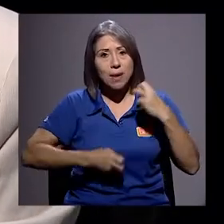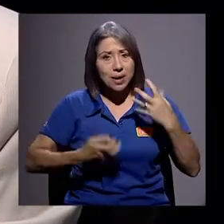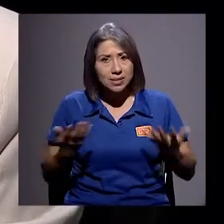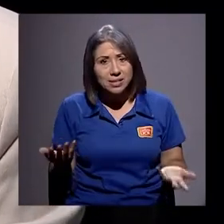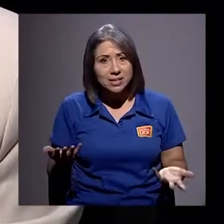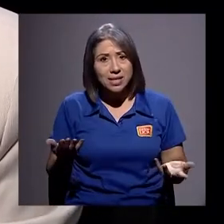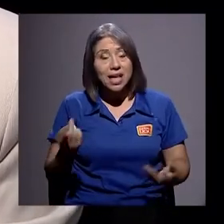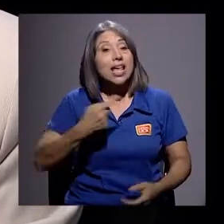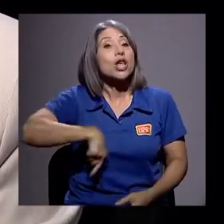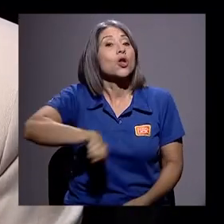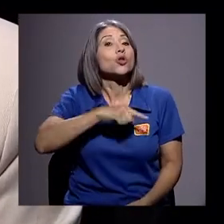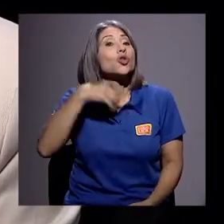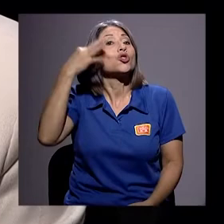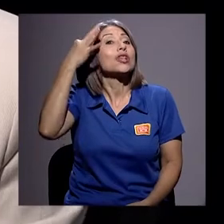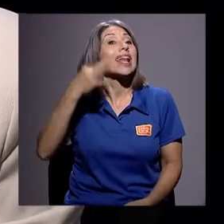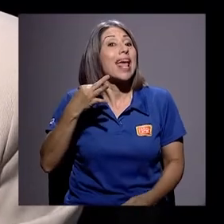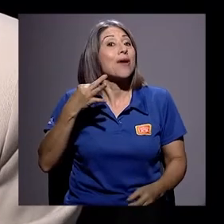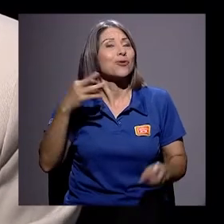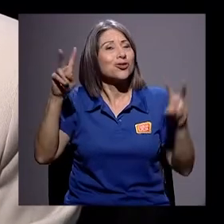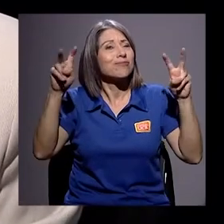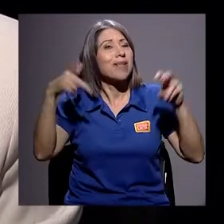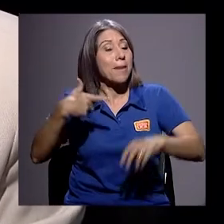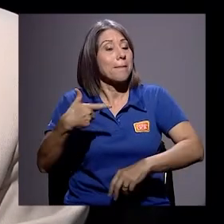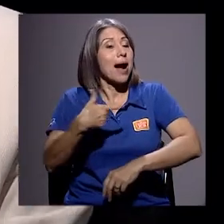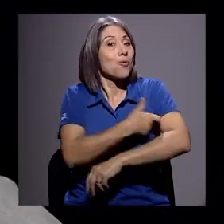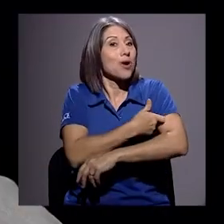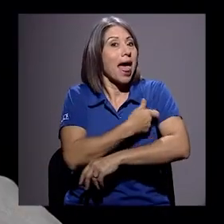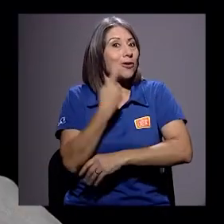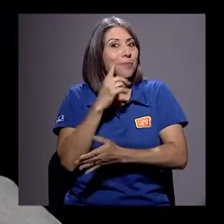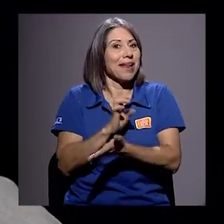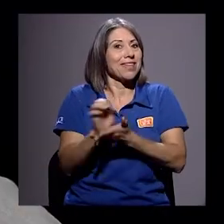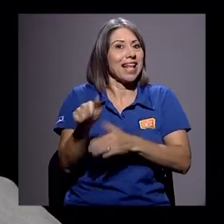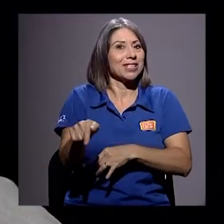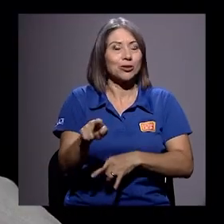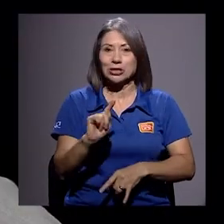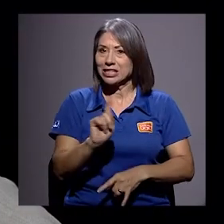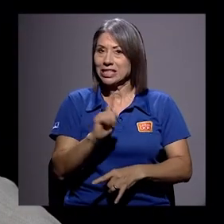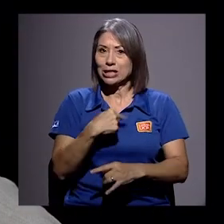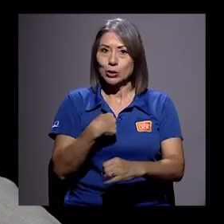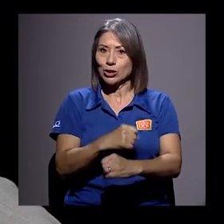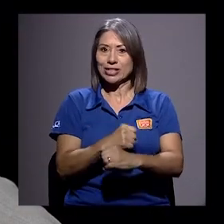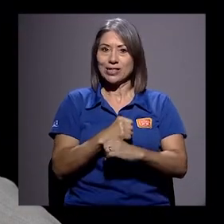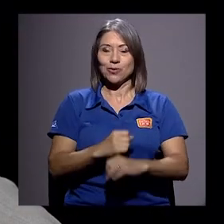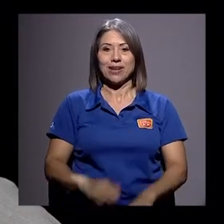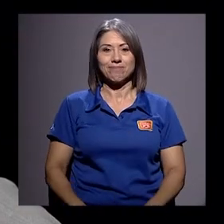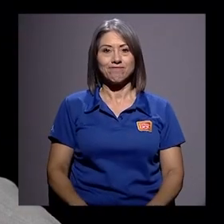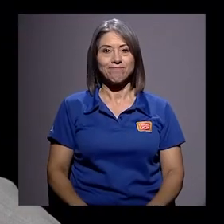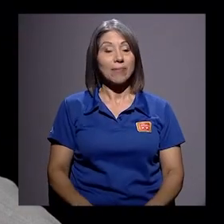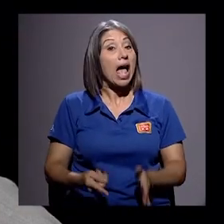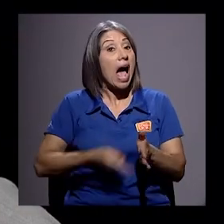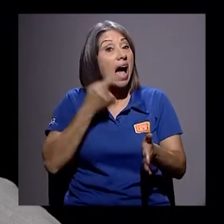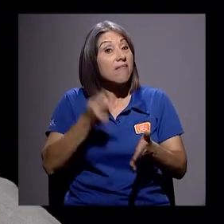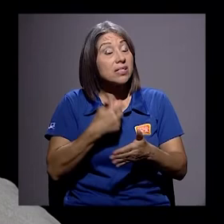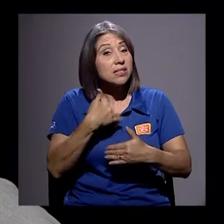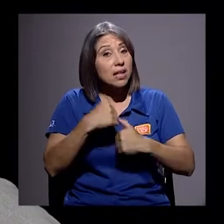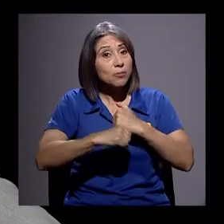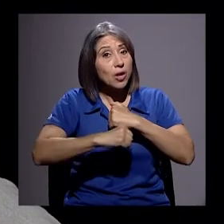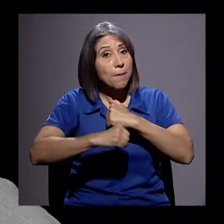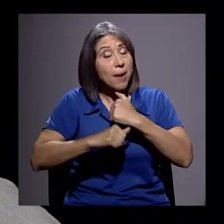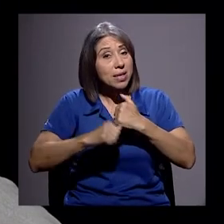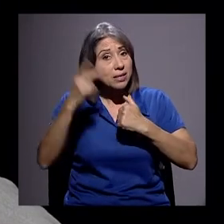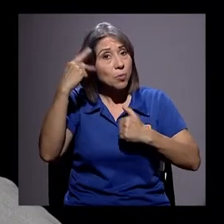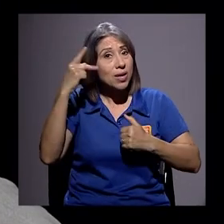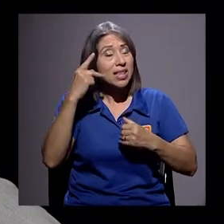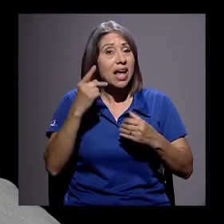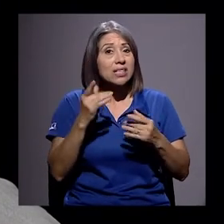pasamos creyendo que estamos vacunados contra eso y yo no estoy tan segura de abril tenemos campañas en veces muy vacías pero también de